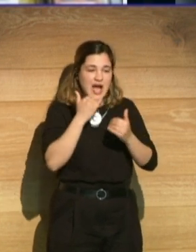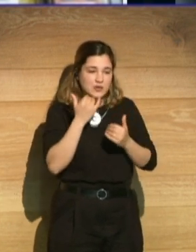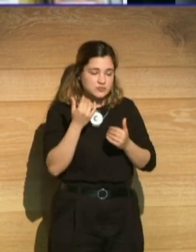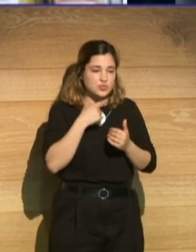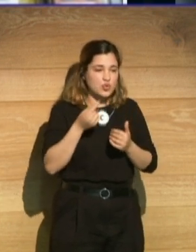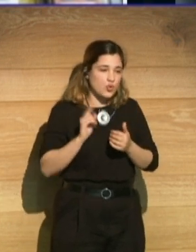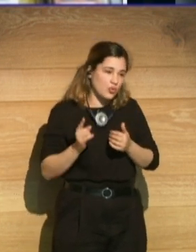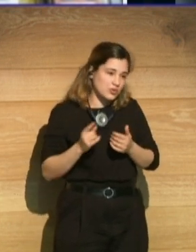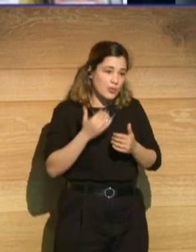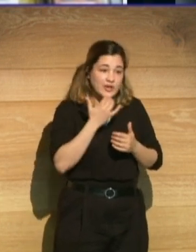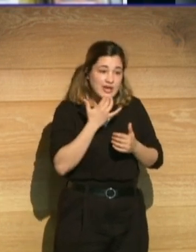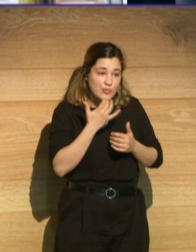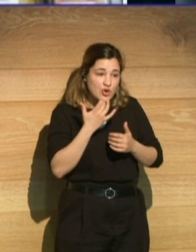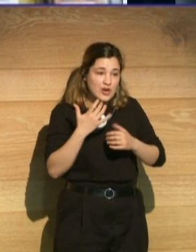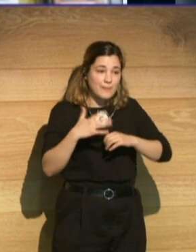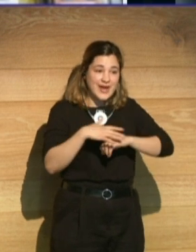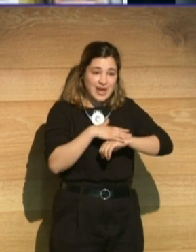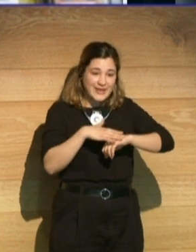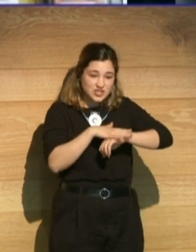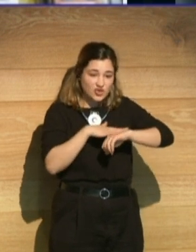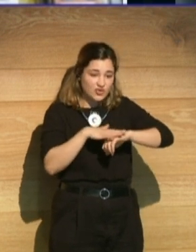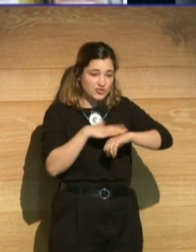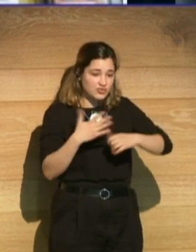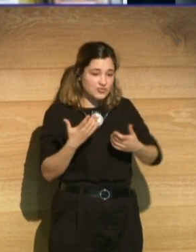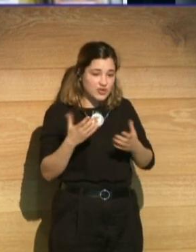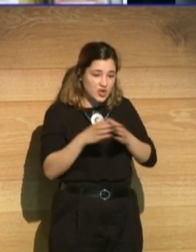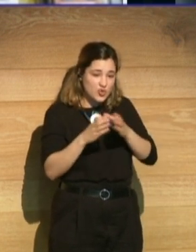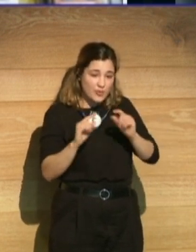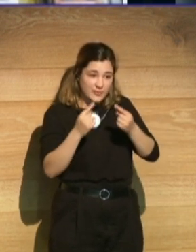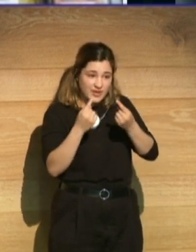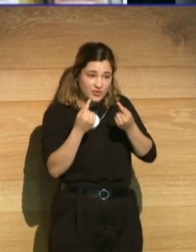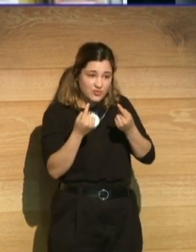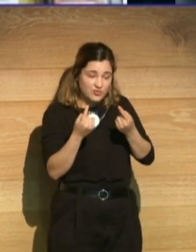el parlamentarismo. En la primera grupo hablo.